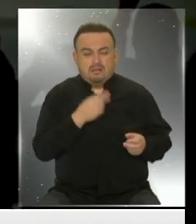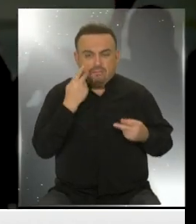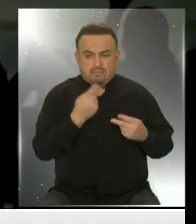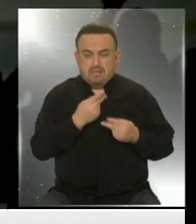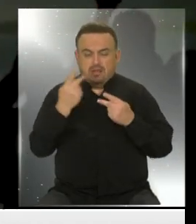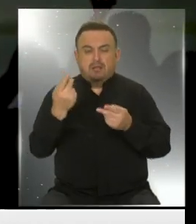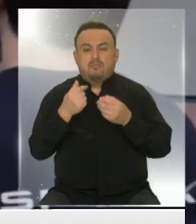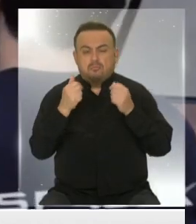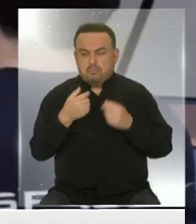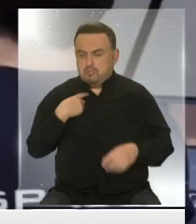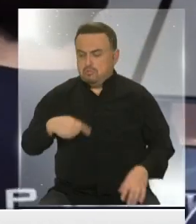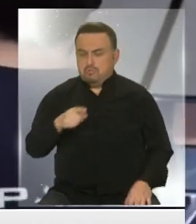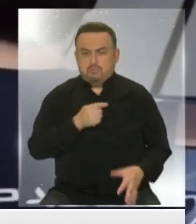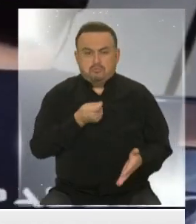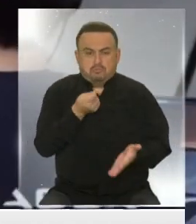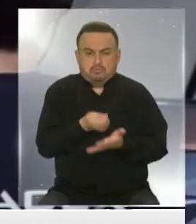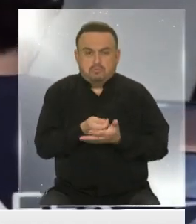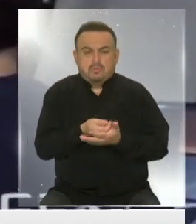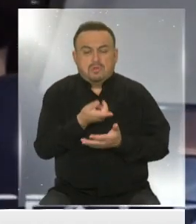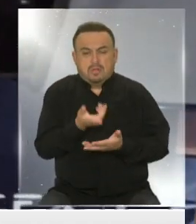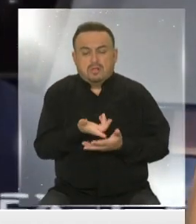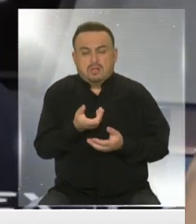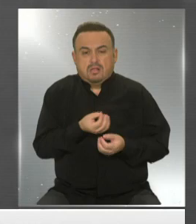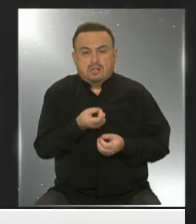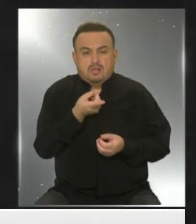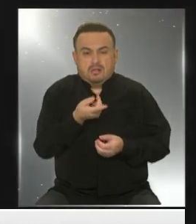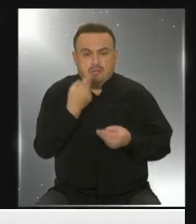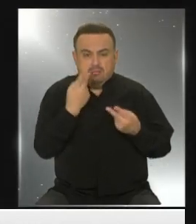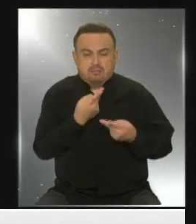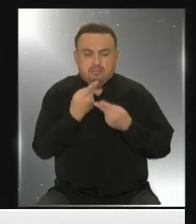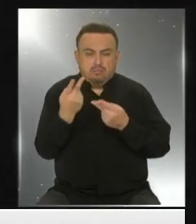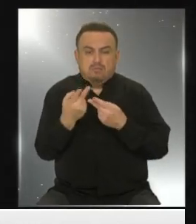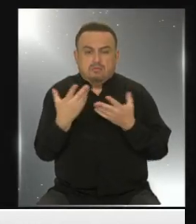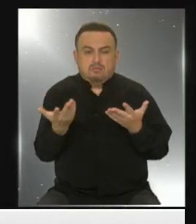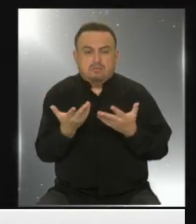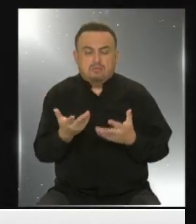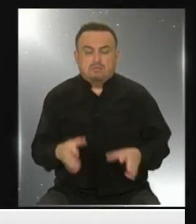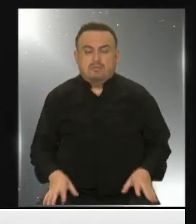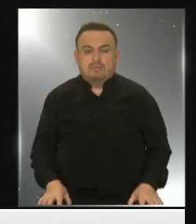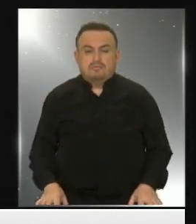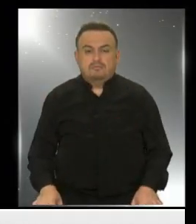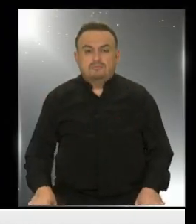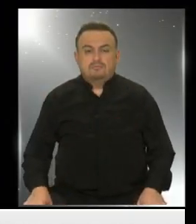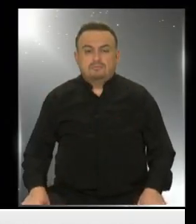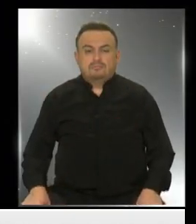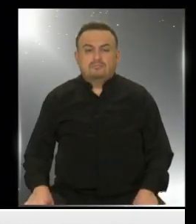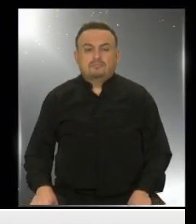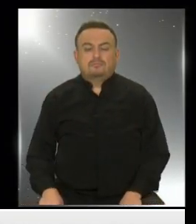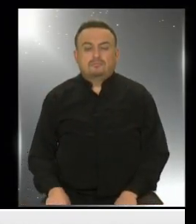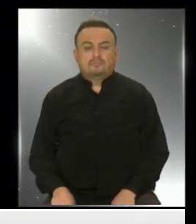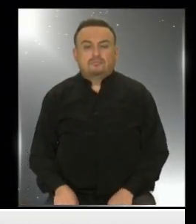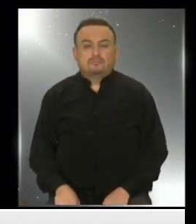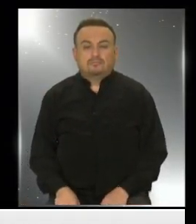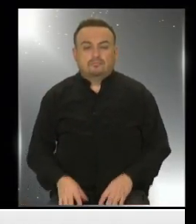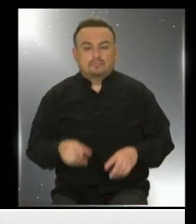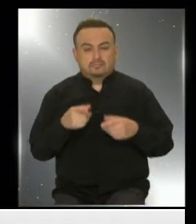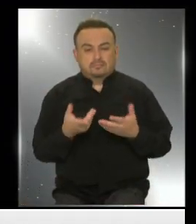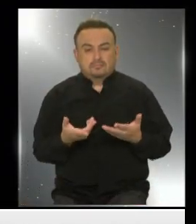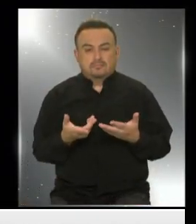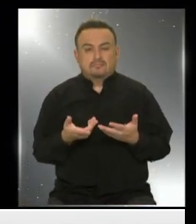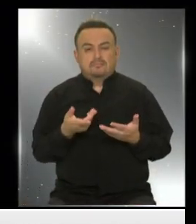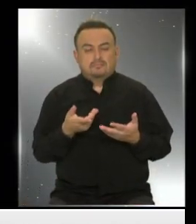sean más accesibles económicamente porque claro ahora lo están haciendo a través de los el fin de la era